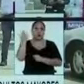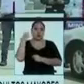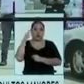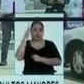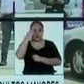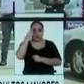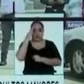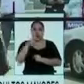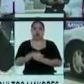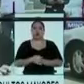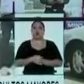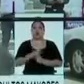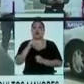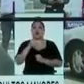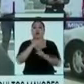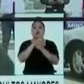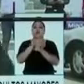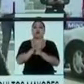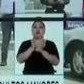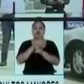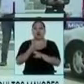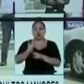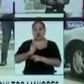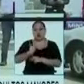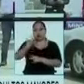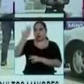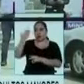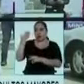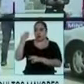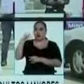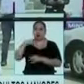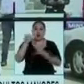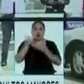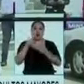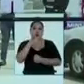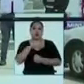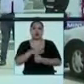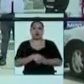abrigar porque estamos en un set con aire acondicionado, voy a evaluar